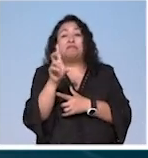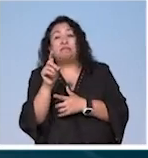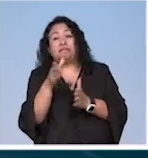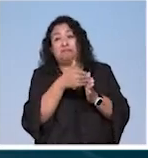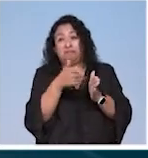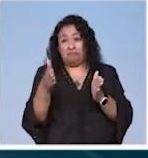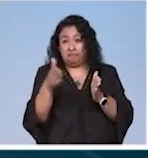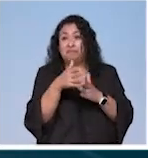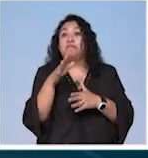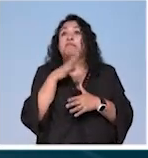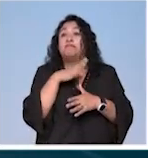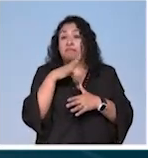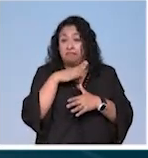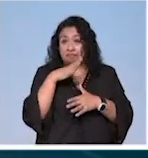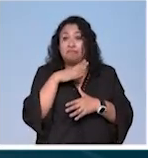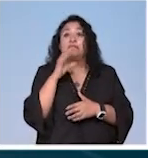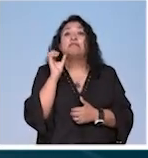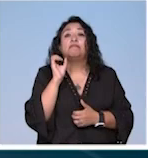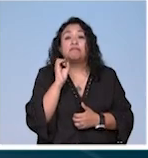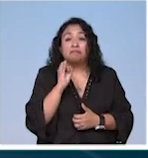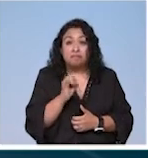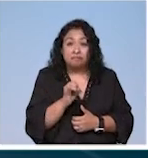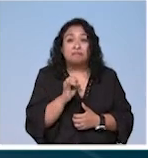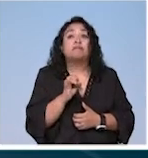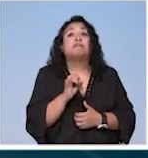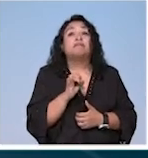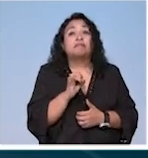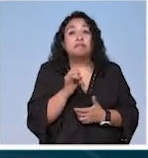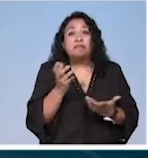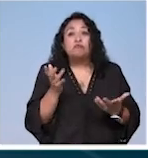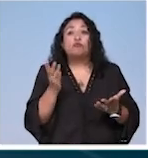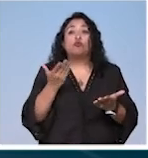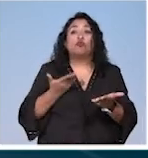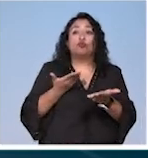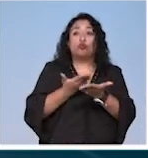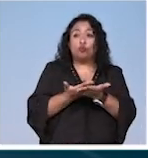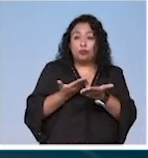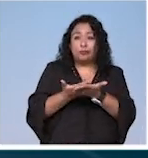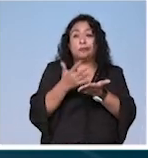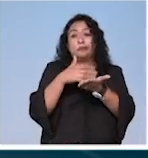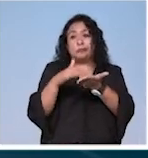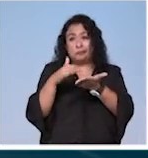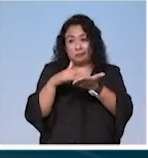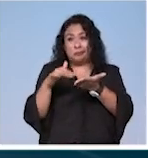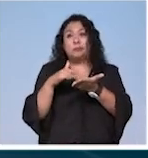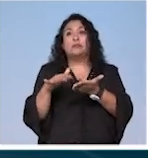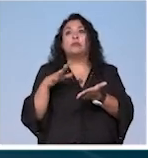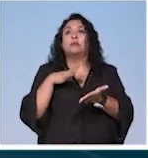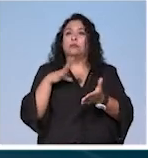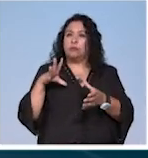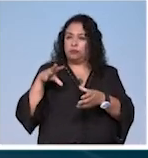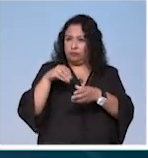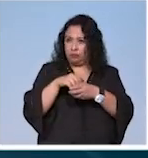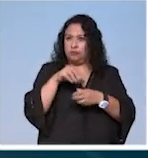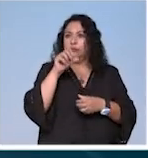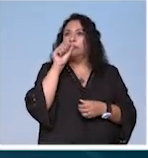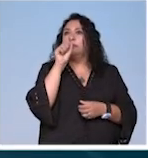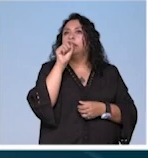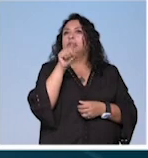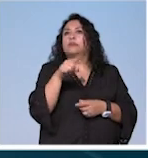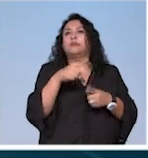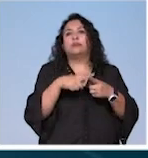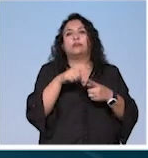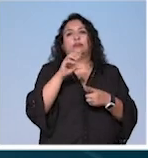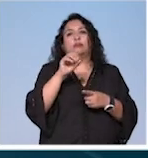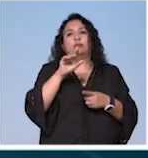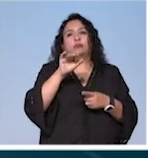30 hay una generación de propuestas literarias que te incluyen a